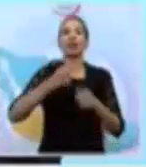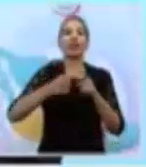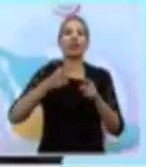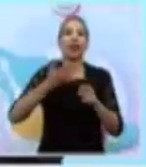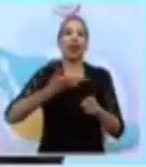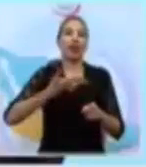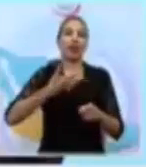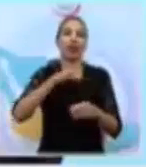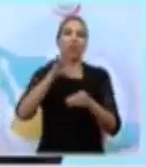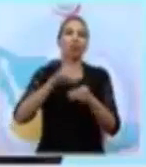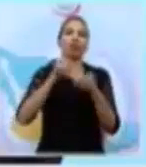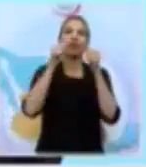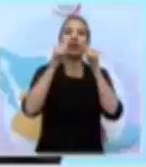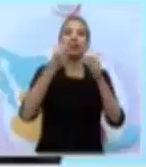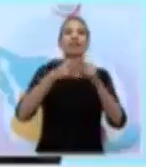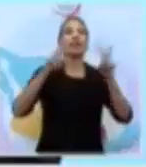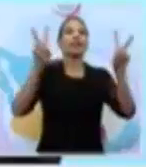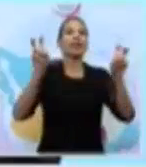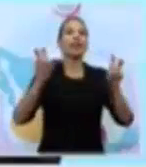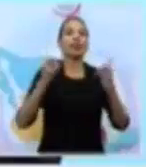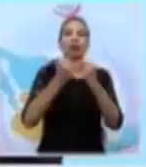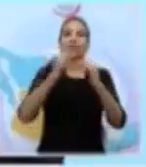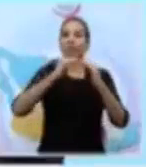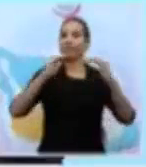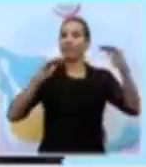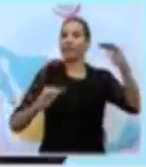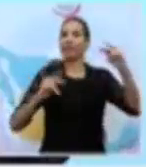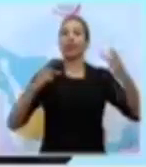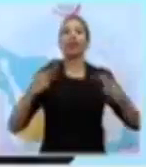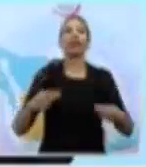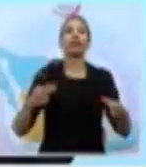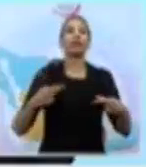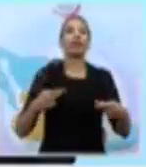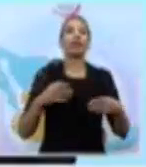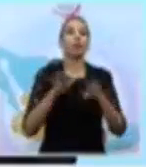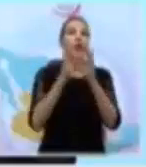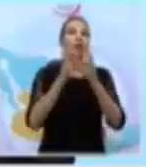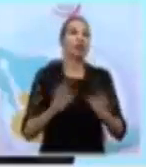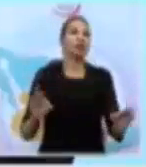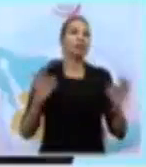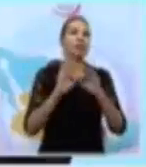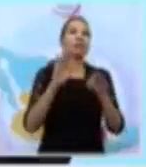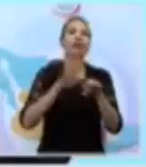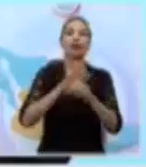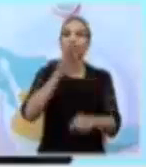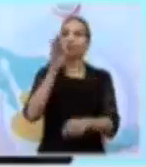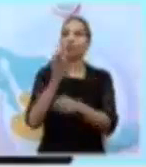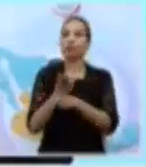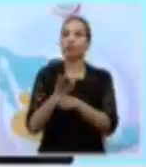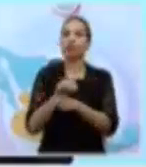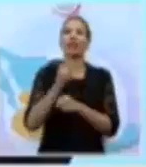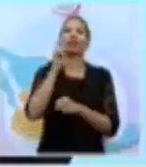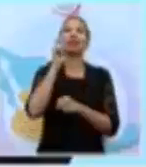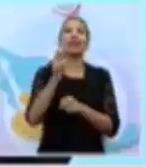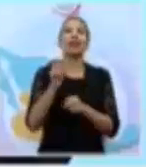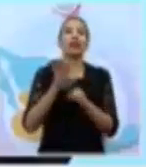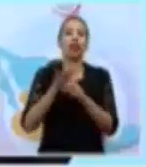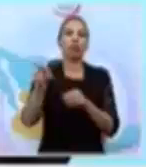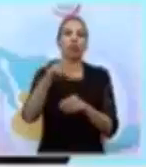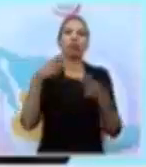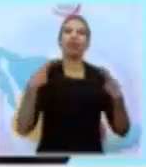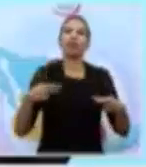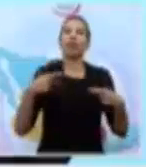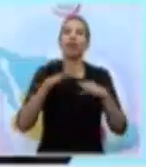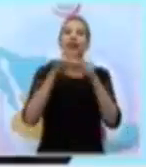población, atribuible a los temas de desigualdad, y muy importante también proteger 1/3 de la población